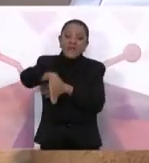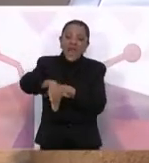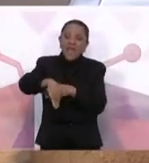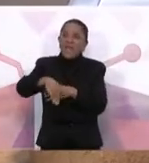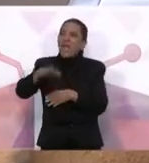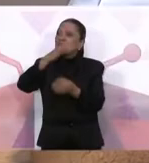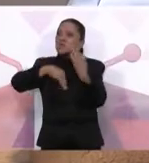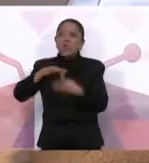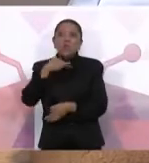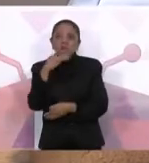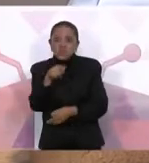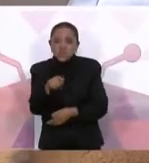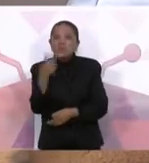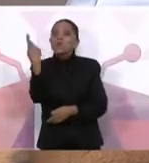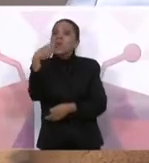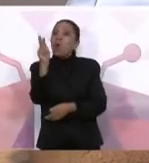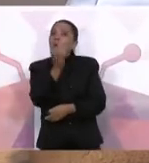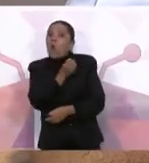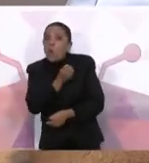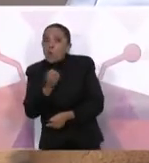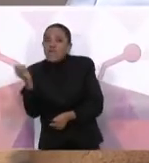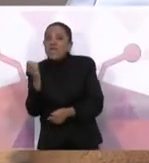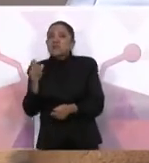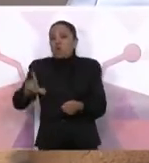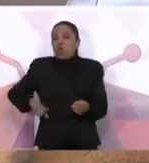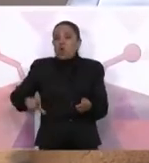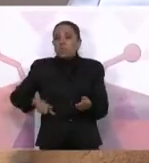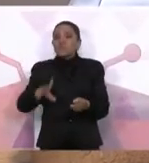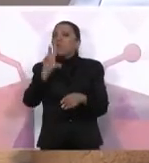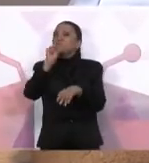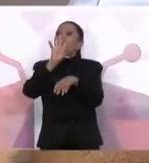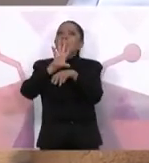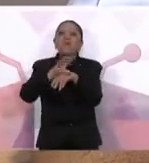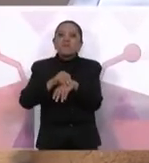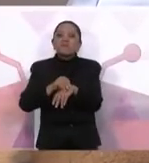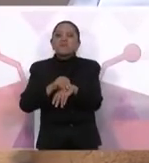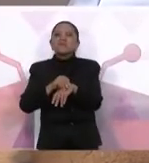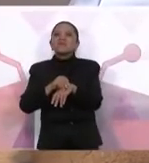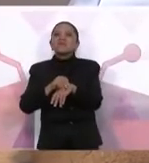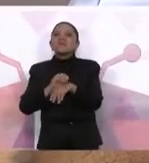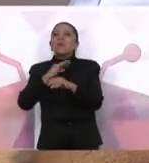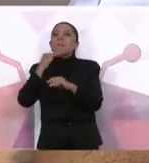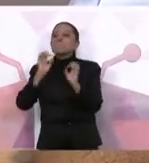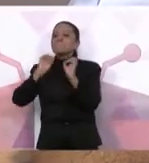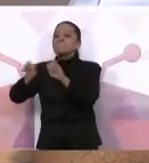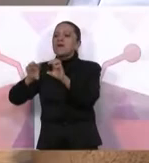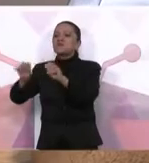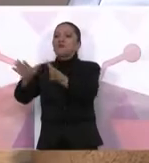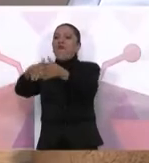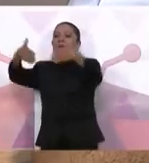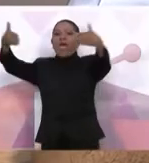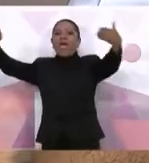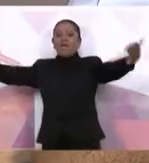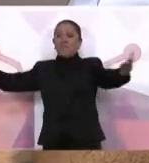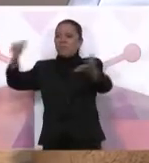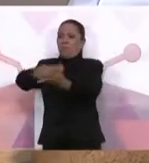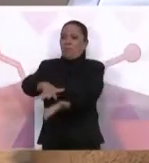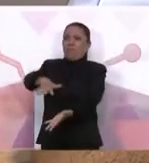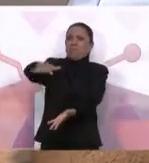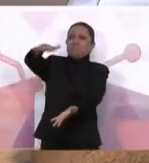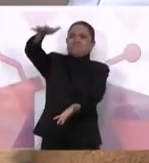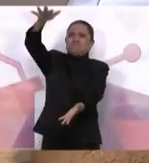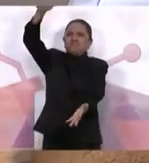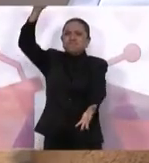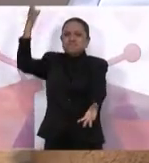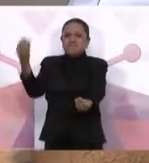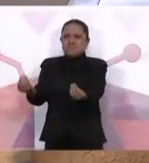ya no permitir tiraderos a cielo abierto por la cantidad enorme de lixiviados que van a las